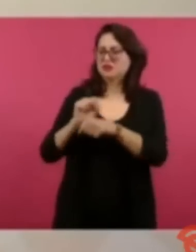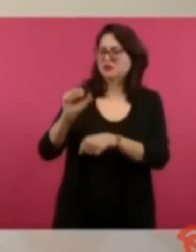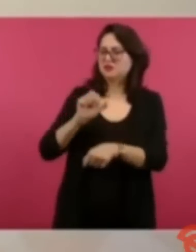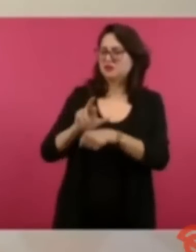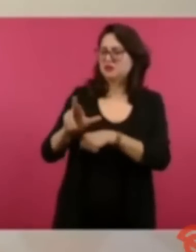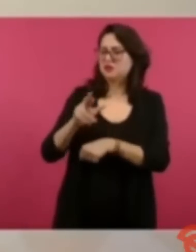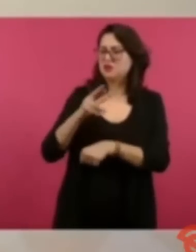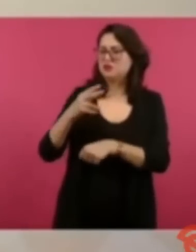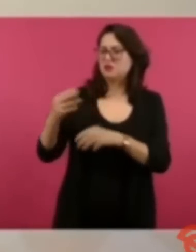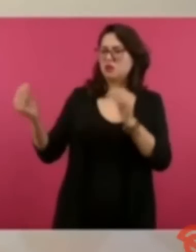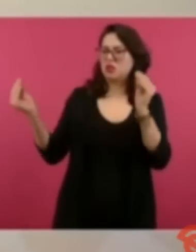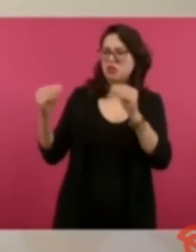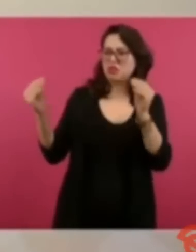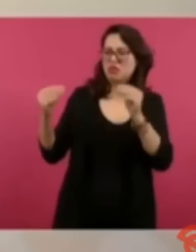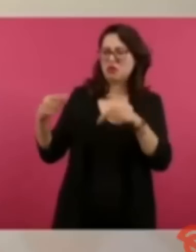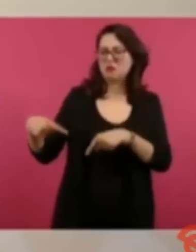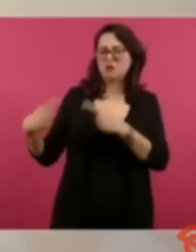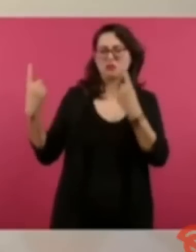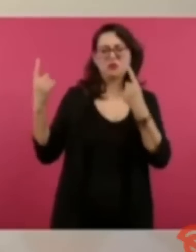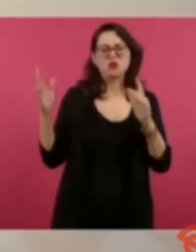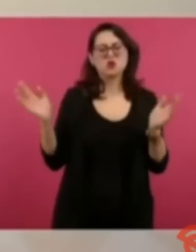Nosotros vamos bien,